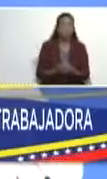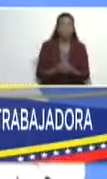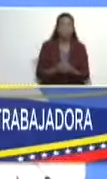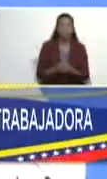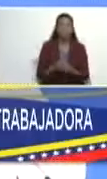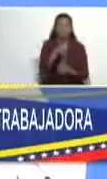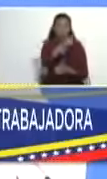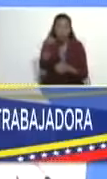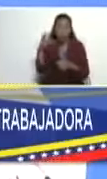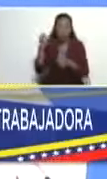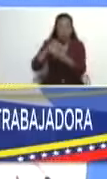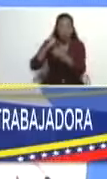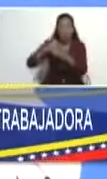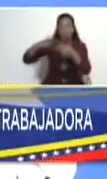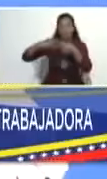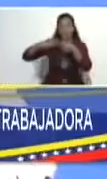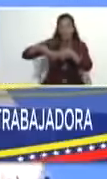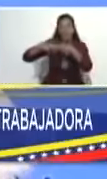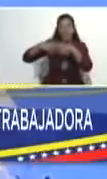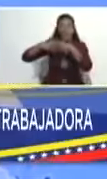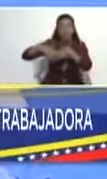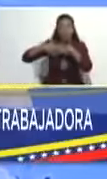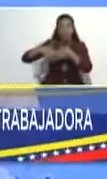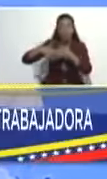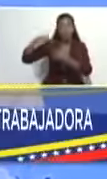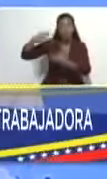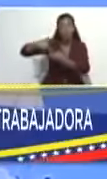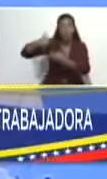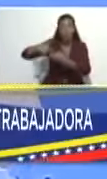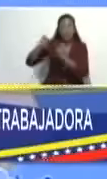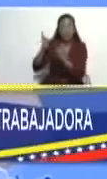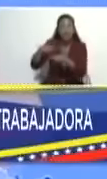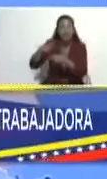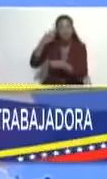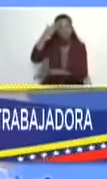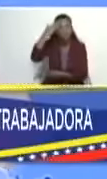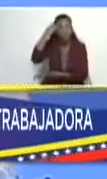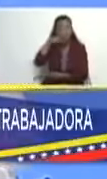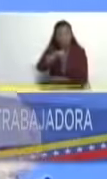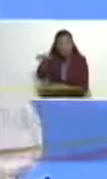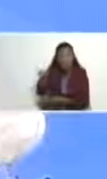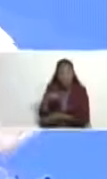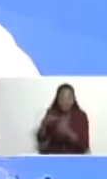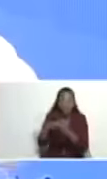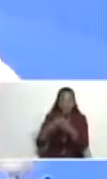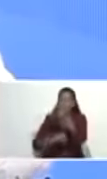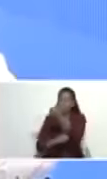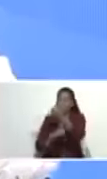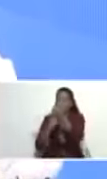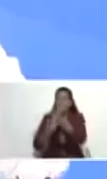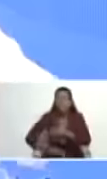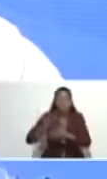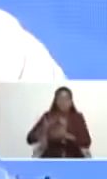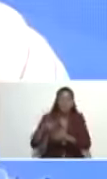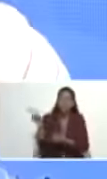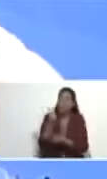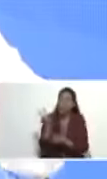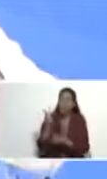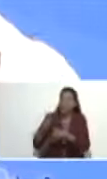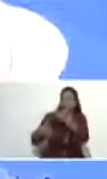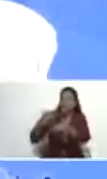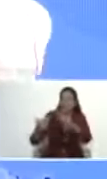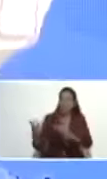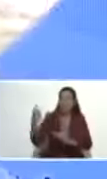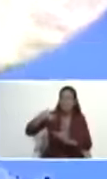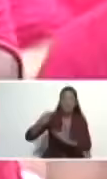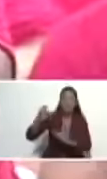Los trabajadores petroleros, gasíferos y petroquímicos tienen que tener conciencia que ustedes son columna vertebral de la generación de